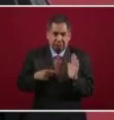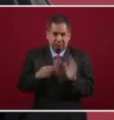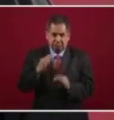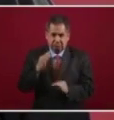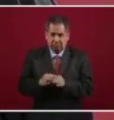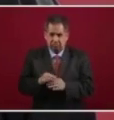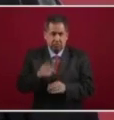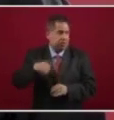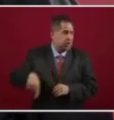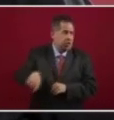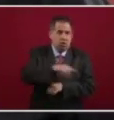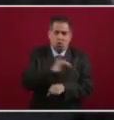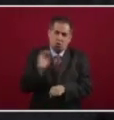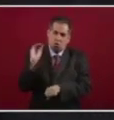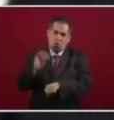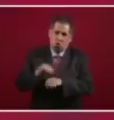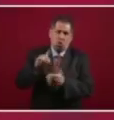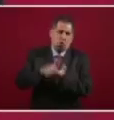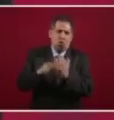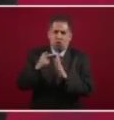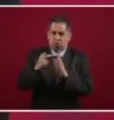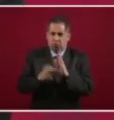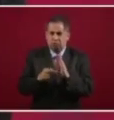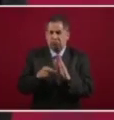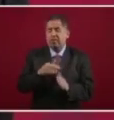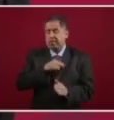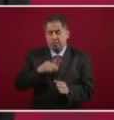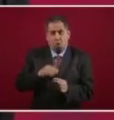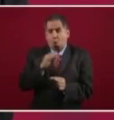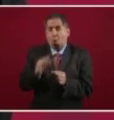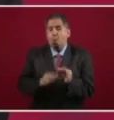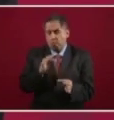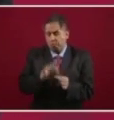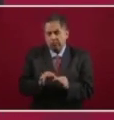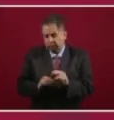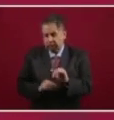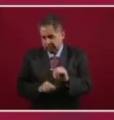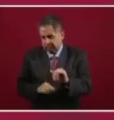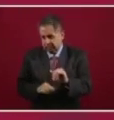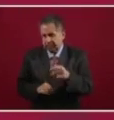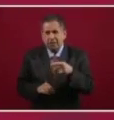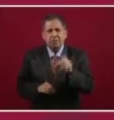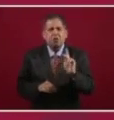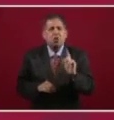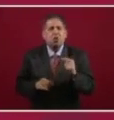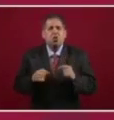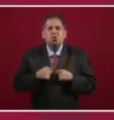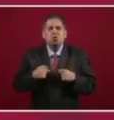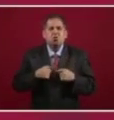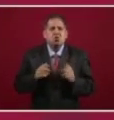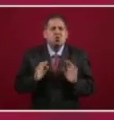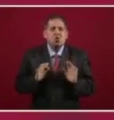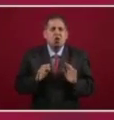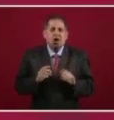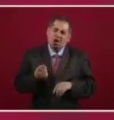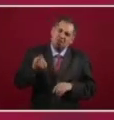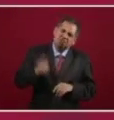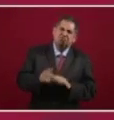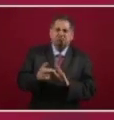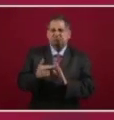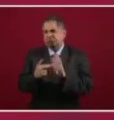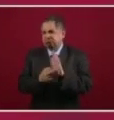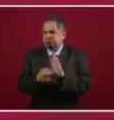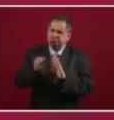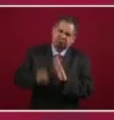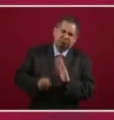para el comportamiento de los integrantes de las Fuerzas Armadas, pero yo no soy partidario de